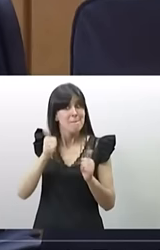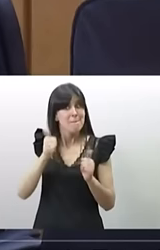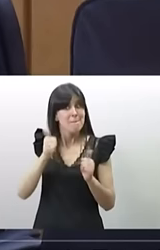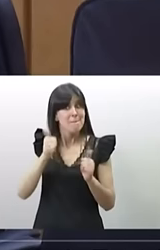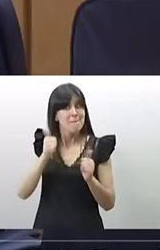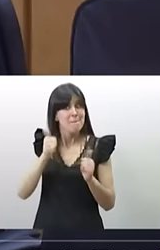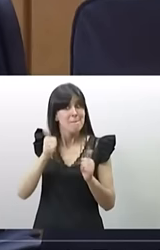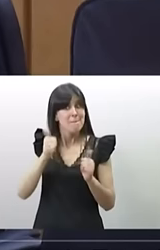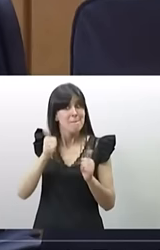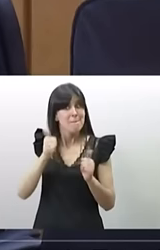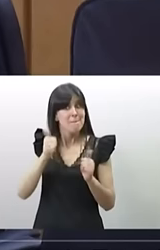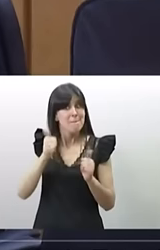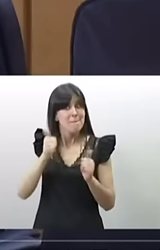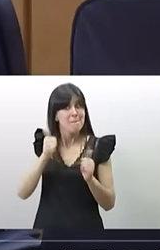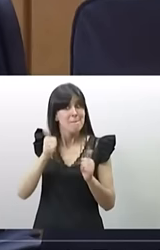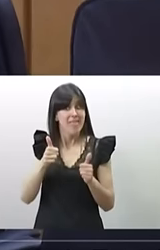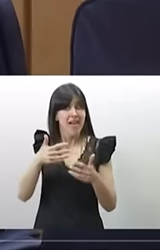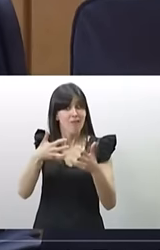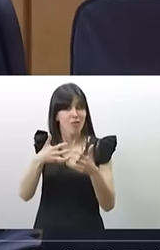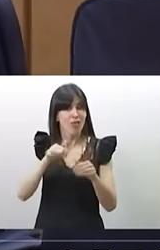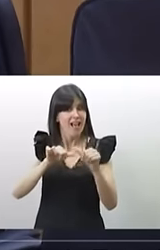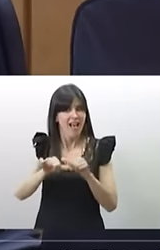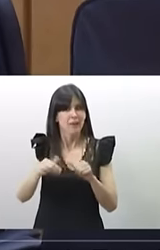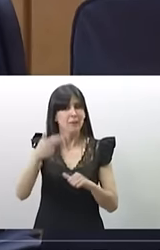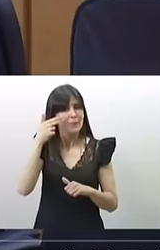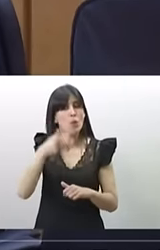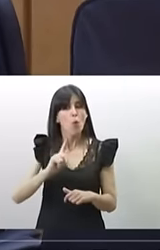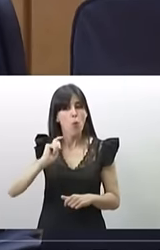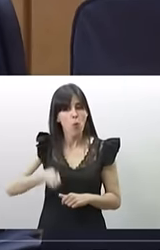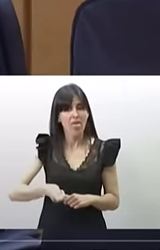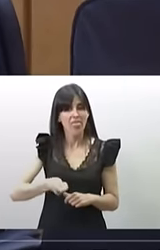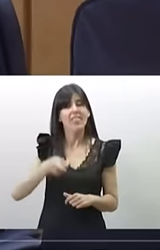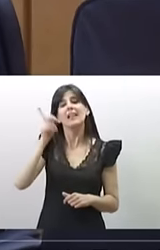Aquí, escucha, pero bueno, mira hacia abajo. A los jueces, a quienes